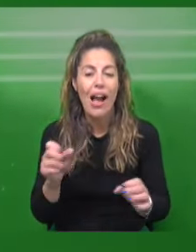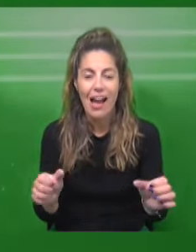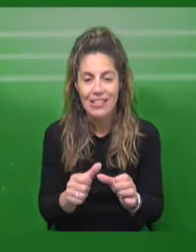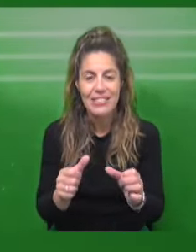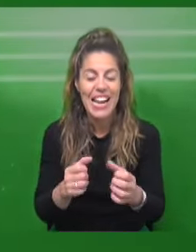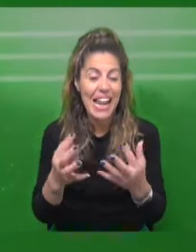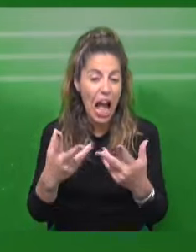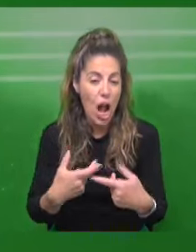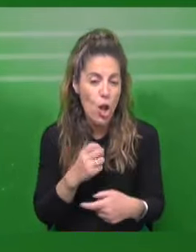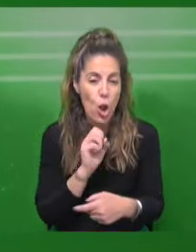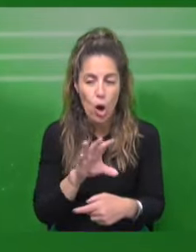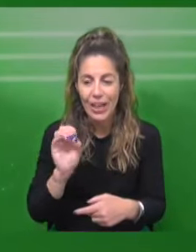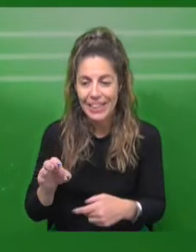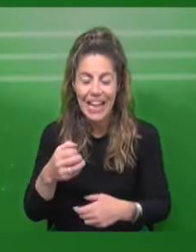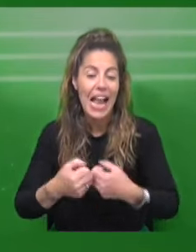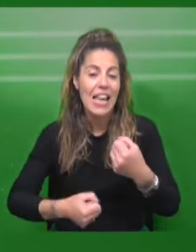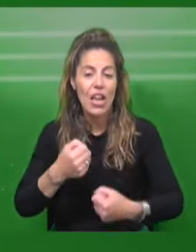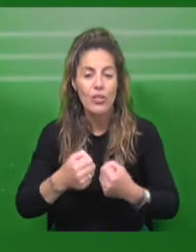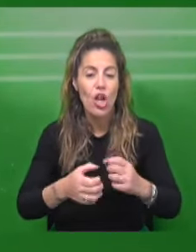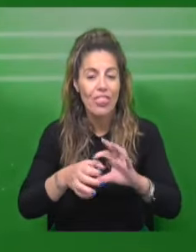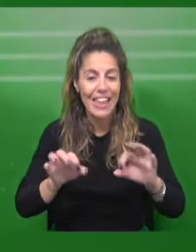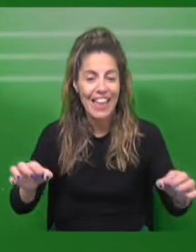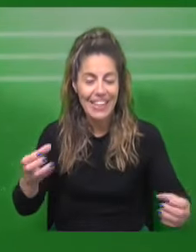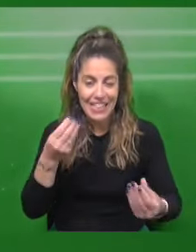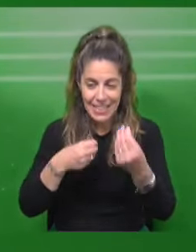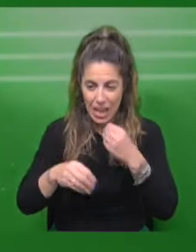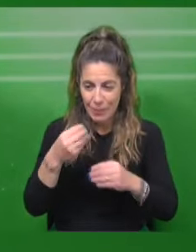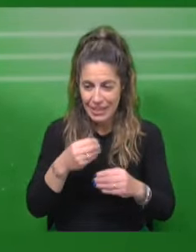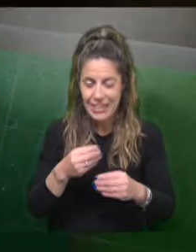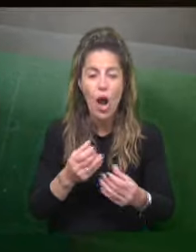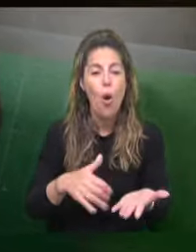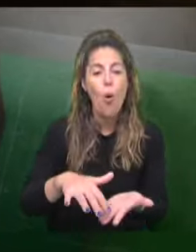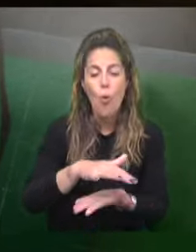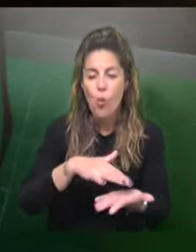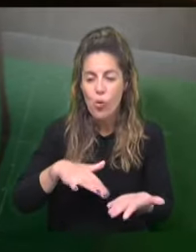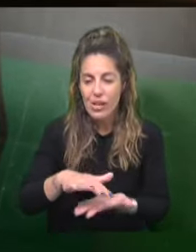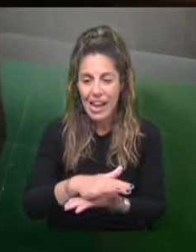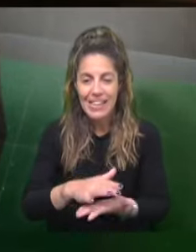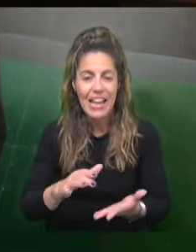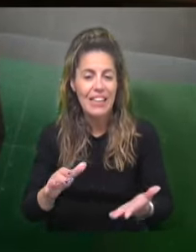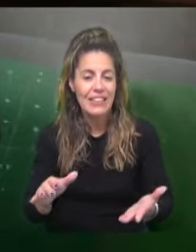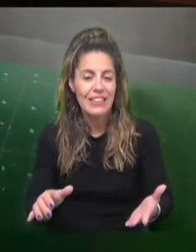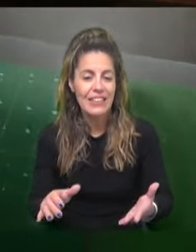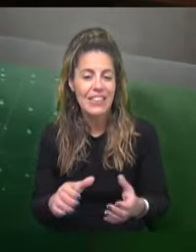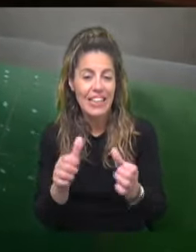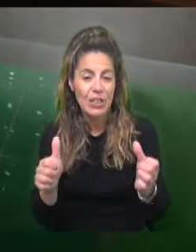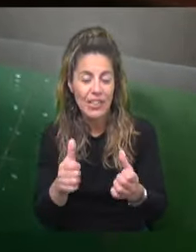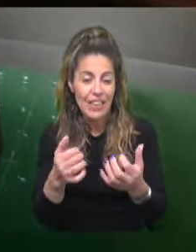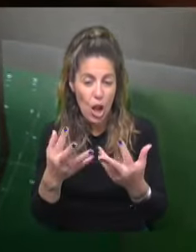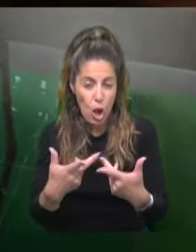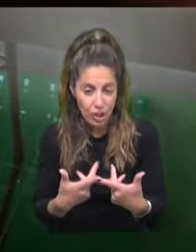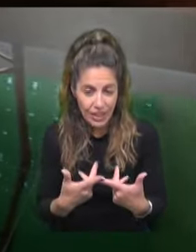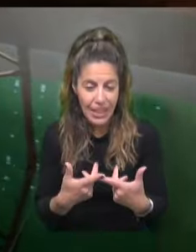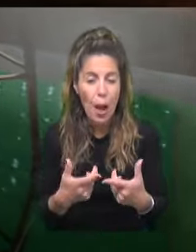la logística y la industrialización de cadenas alimentarias hay un área de de actividades logísticas en